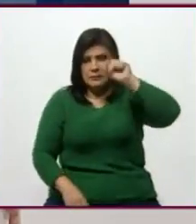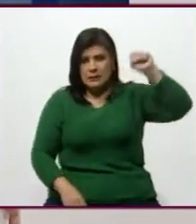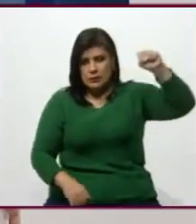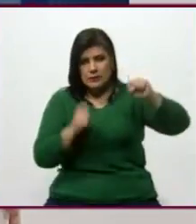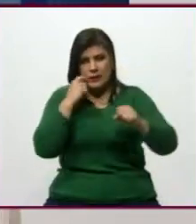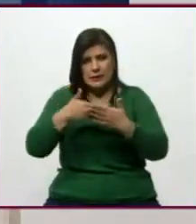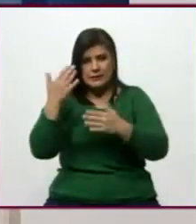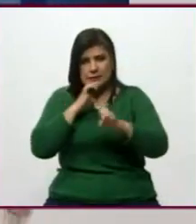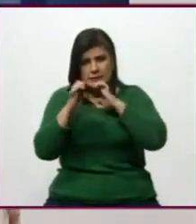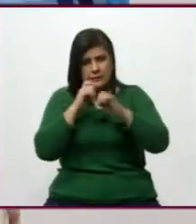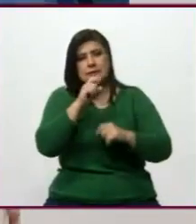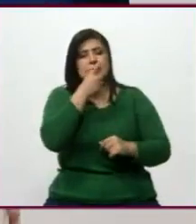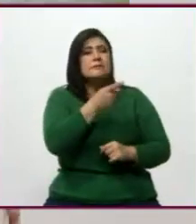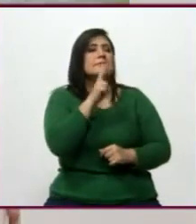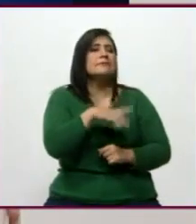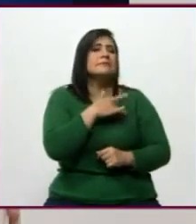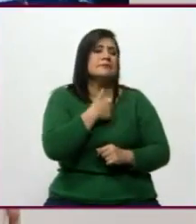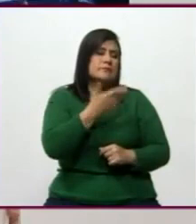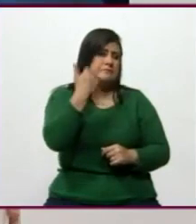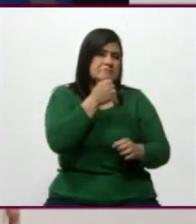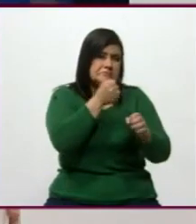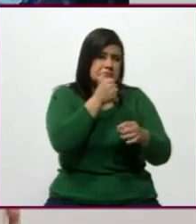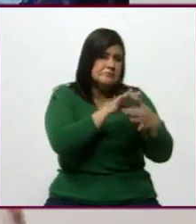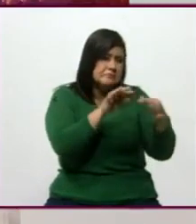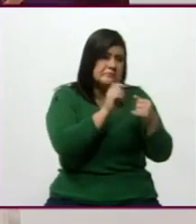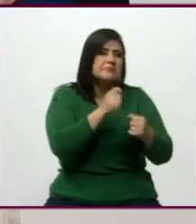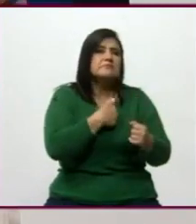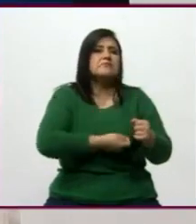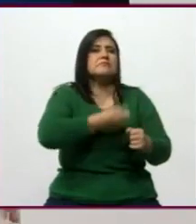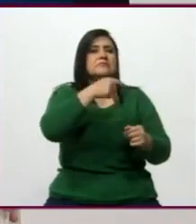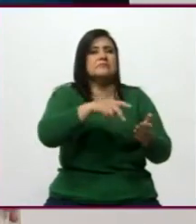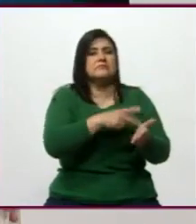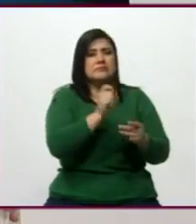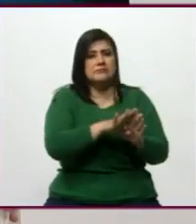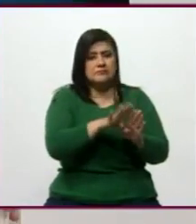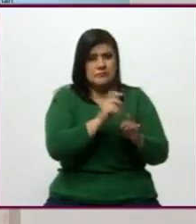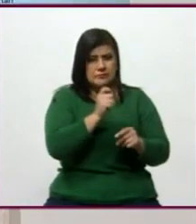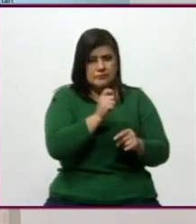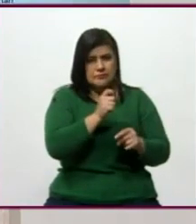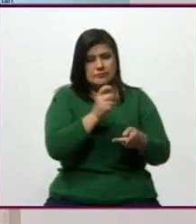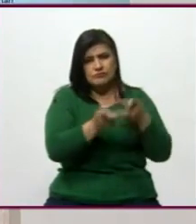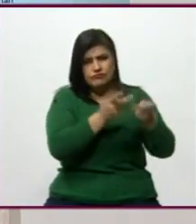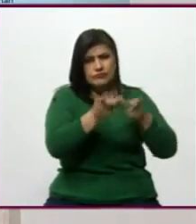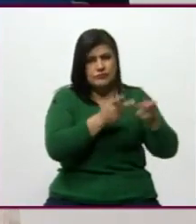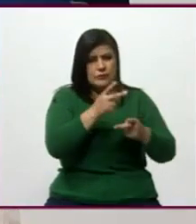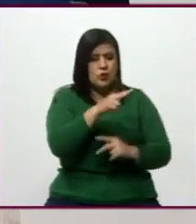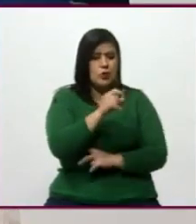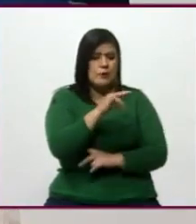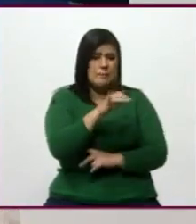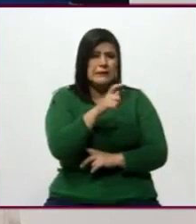en común como reportero justamente notimex llegué ahí de reportarlo de guardia en el año 72